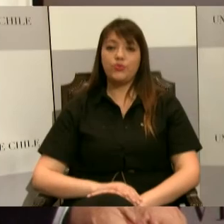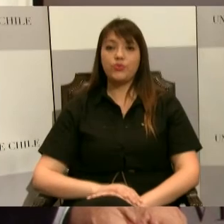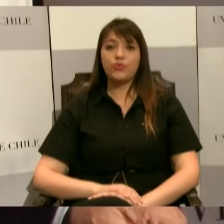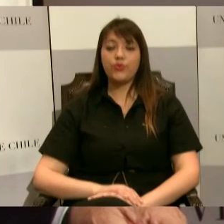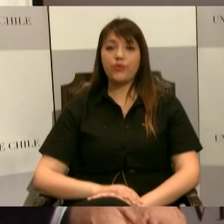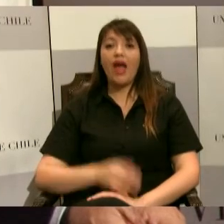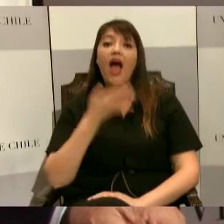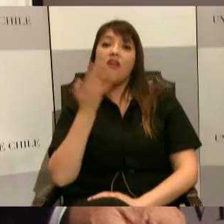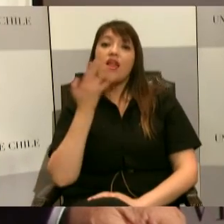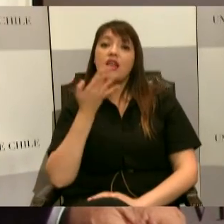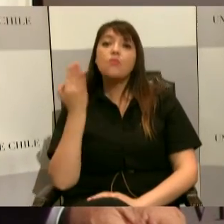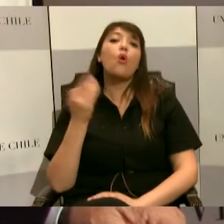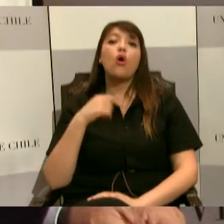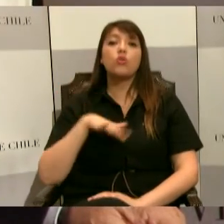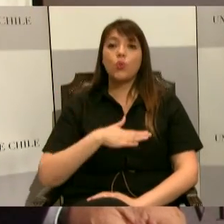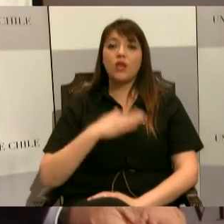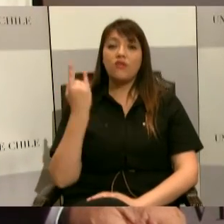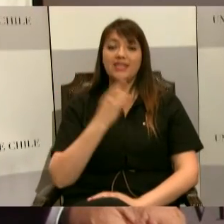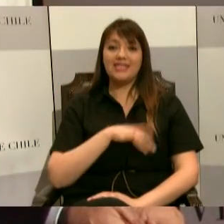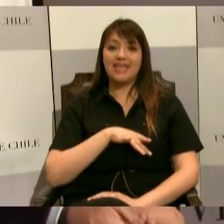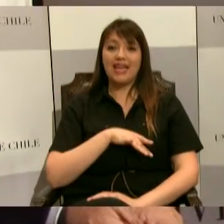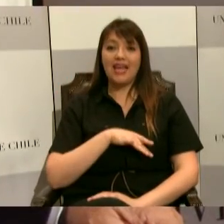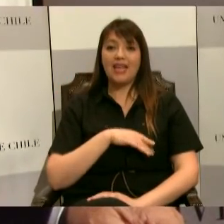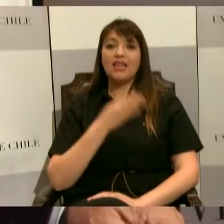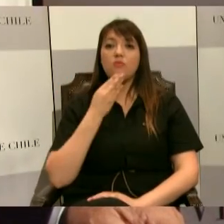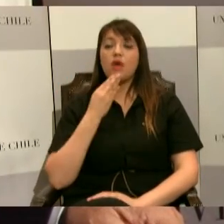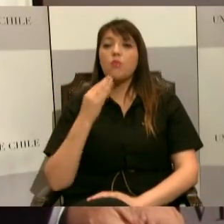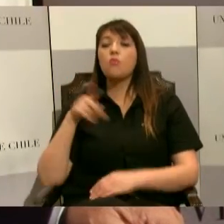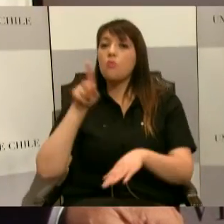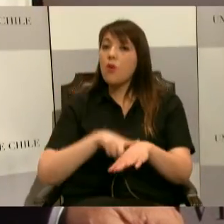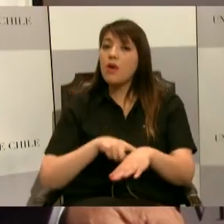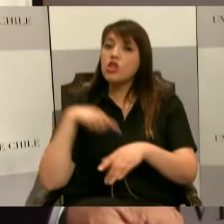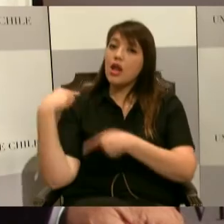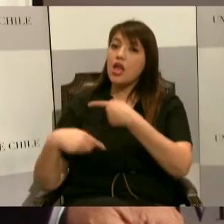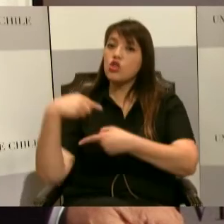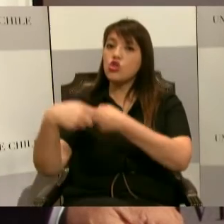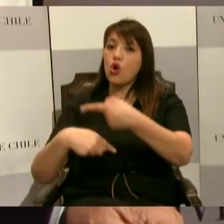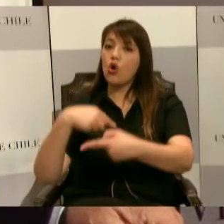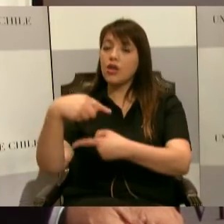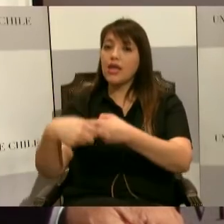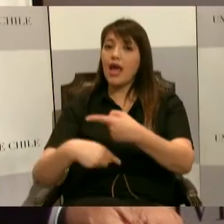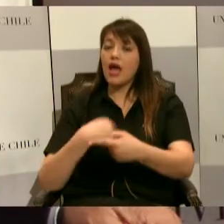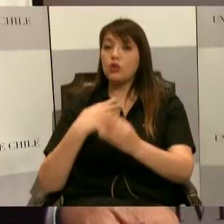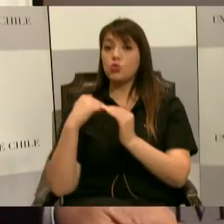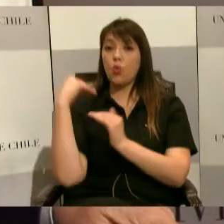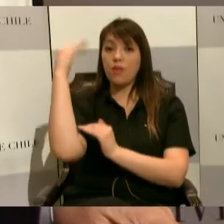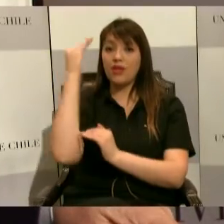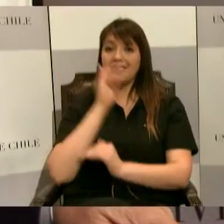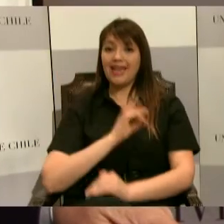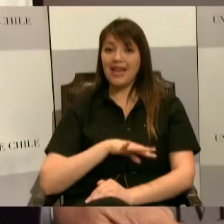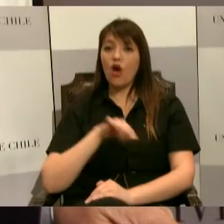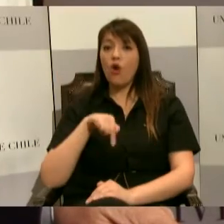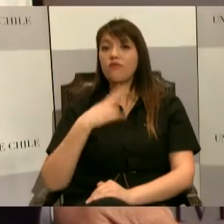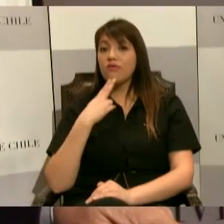Hablaremos hoy aquí de la marcha de nuestra universidad y del excepcional momento que en la historia de la educación superior chilena hoy vivimos,